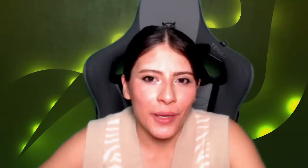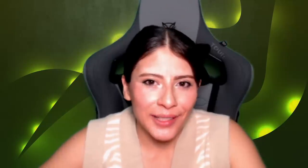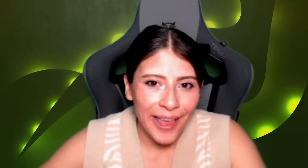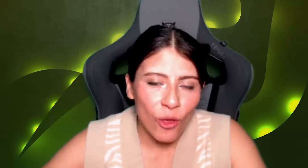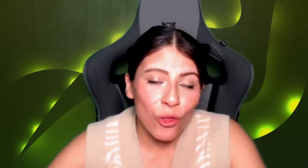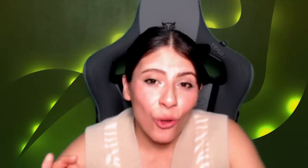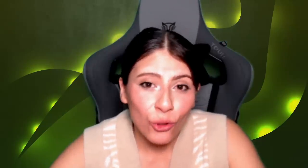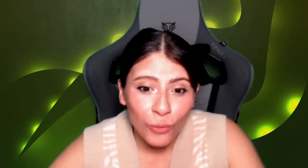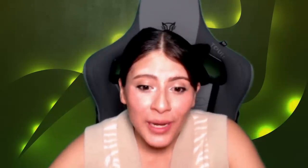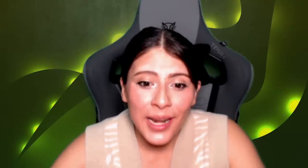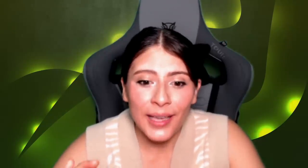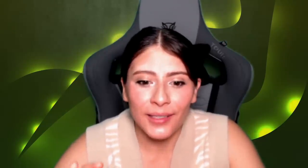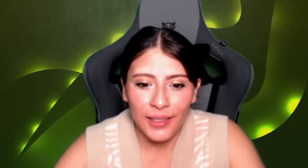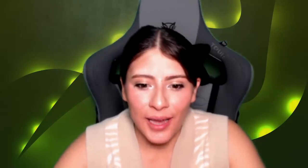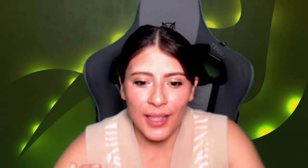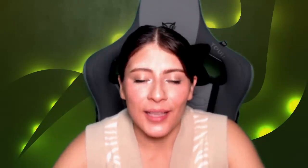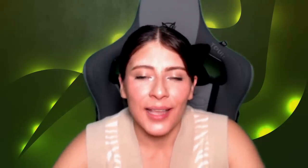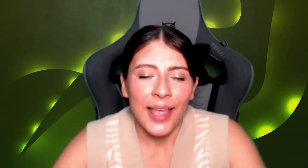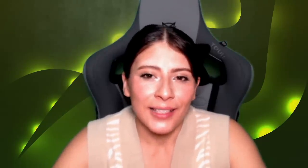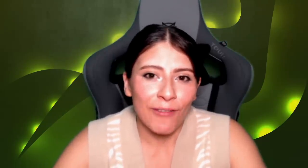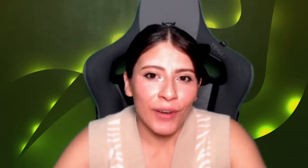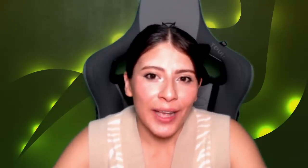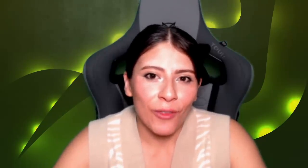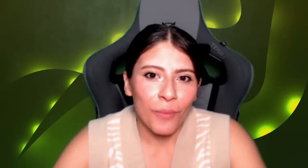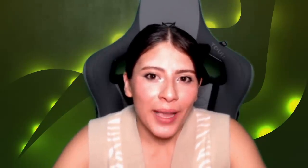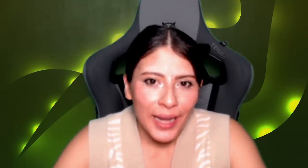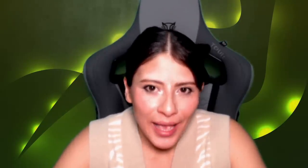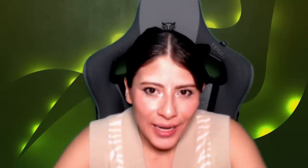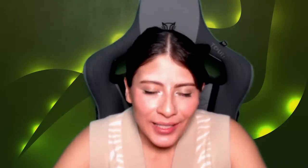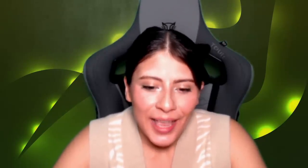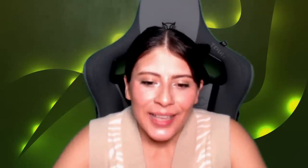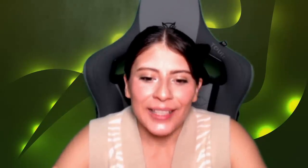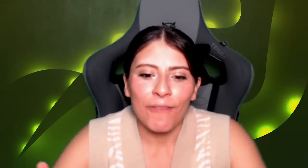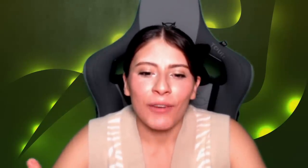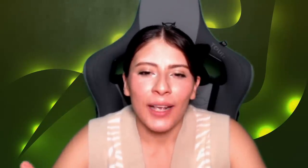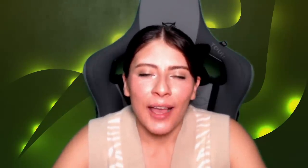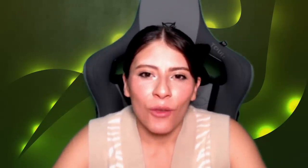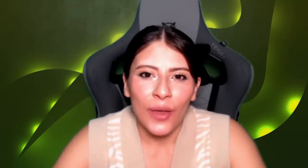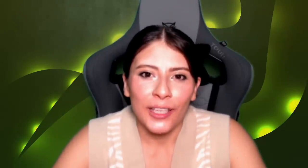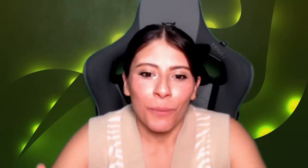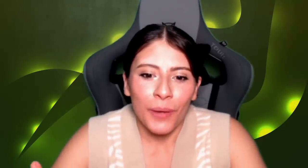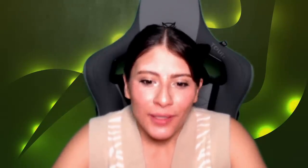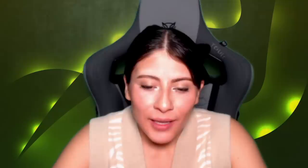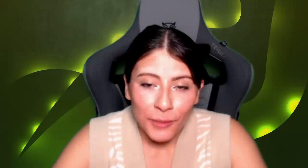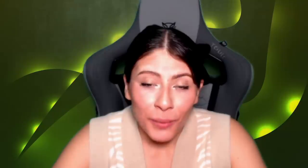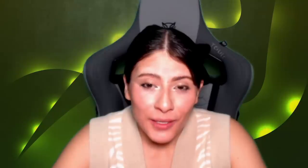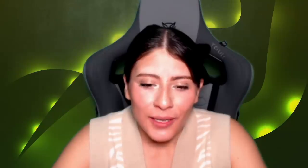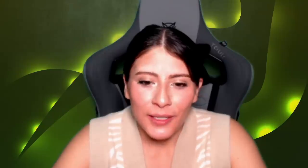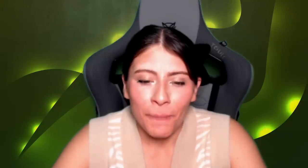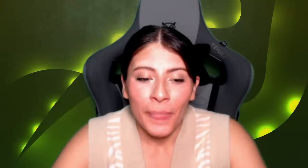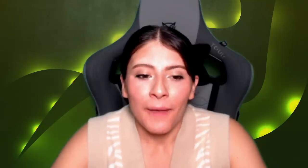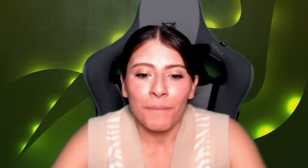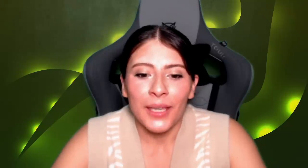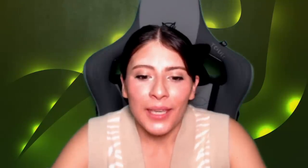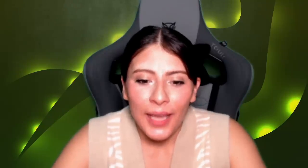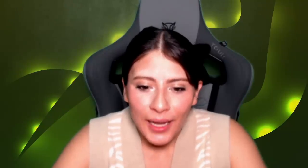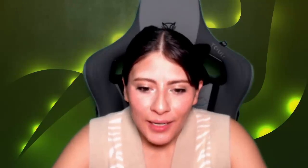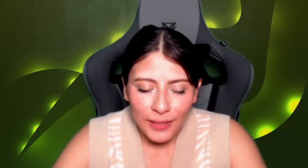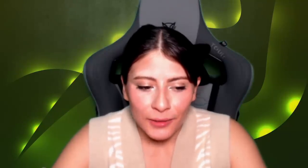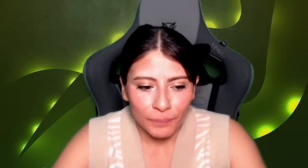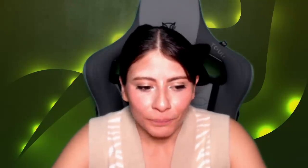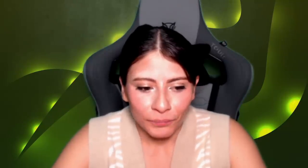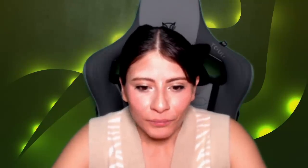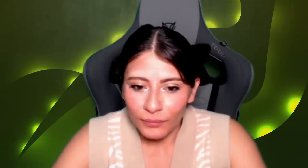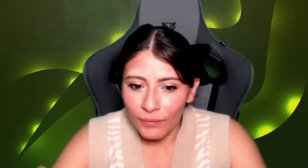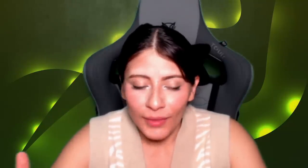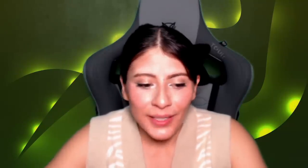que ha devastado 2.000 hectáreas, se han fregado manglares, se han fregado especies